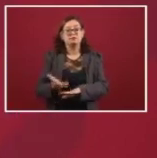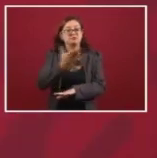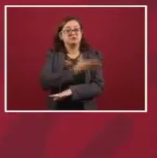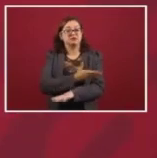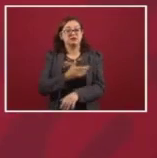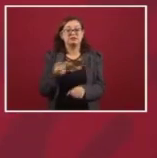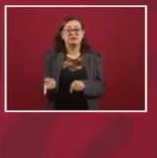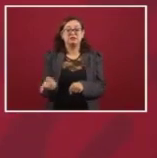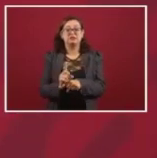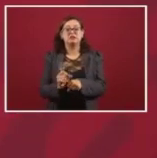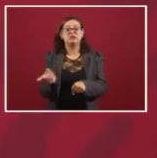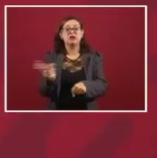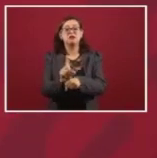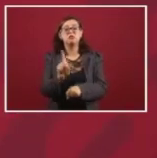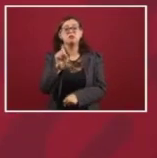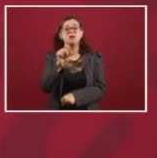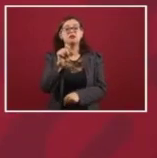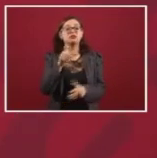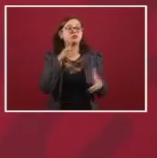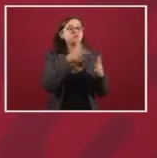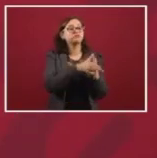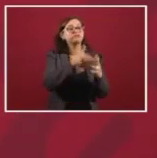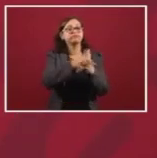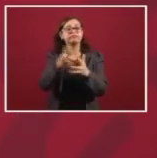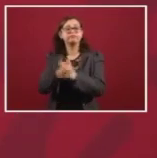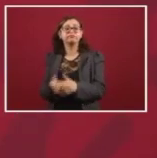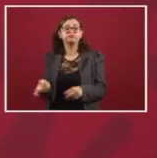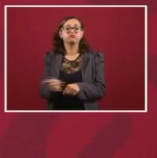diarios en Tijuana.